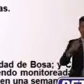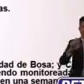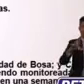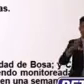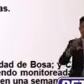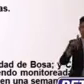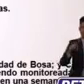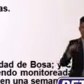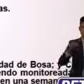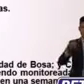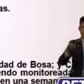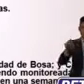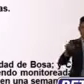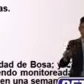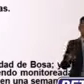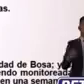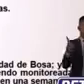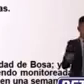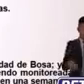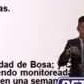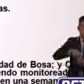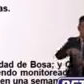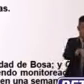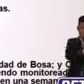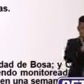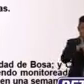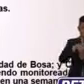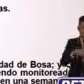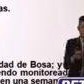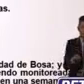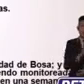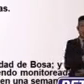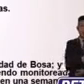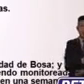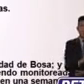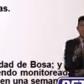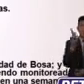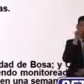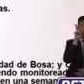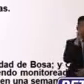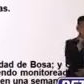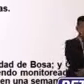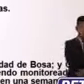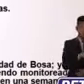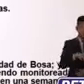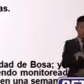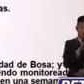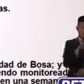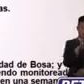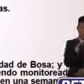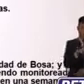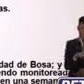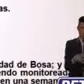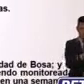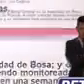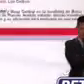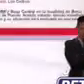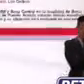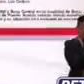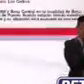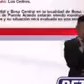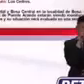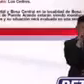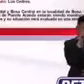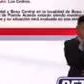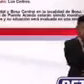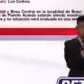medidas todavía de cuarentena obligatoria a partir del sábado. En Fontibón, en la UPZ Fontibón, en la localidad de Kennedy,